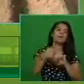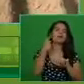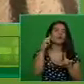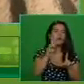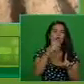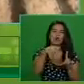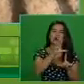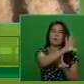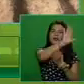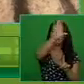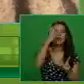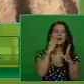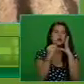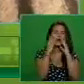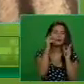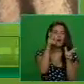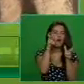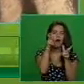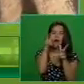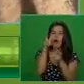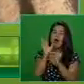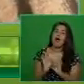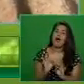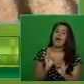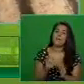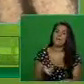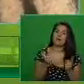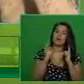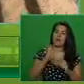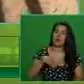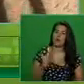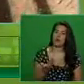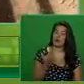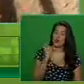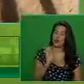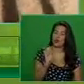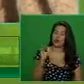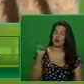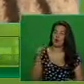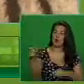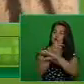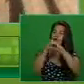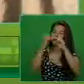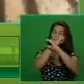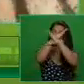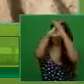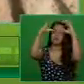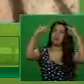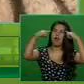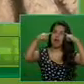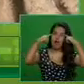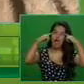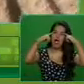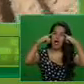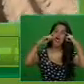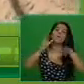tú le das una riqueza y una visión aún mayor. ¿Por qué? Porque empiezas a